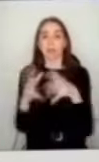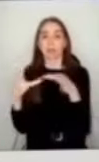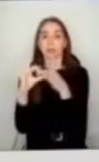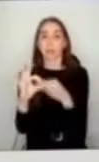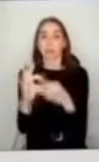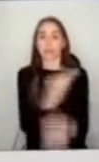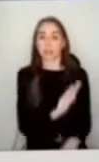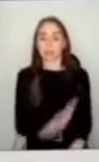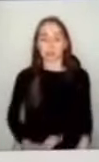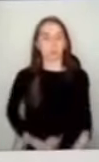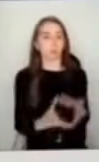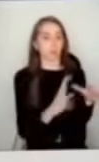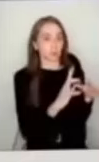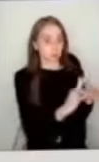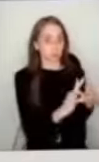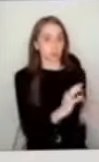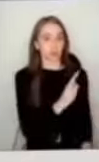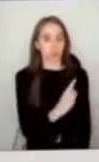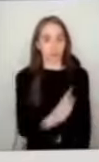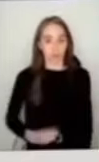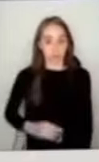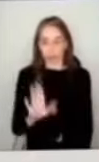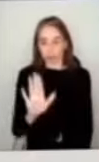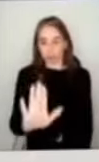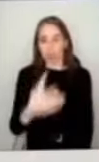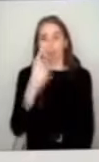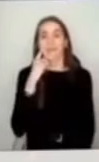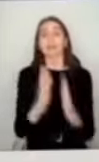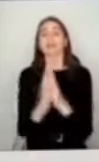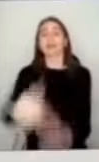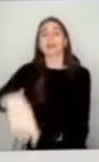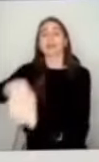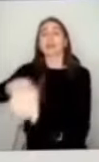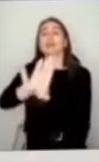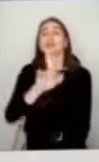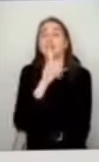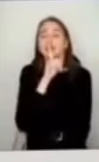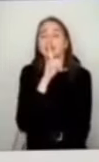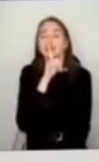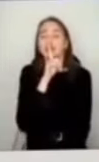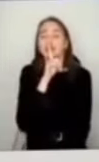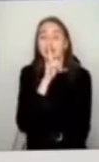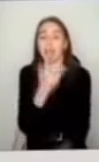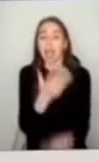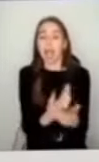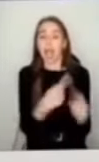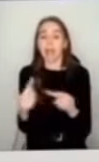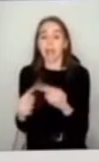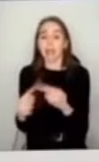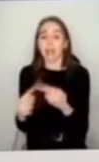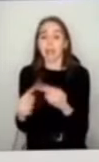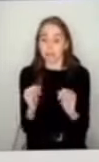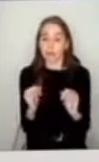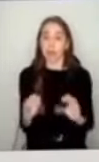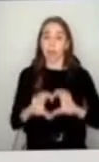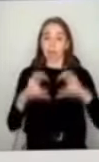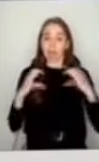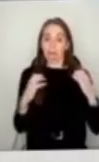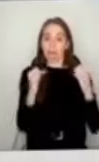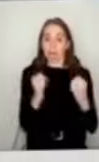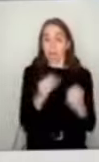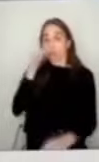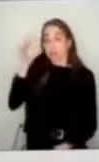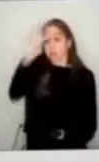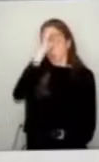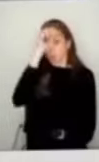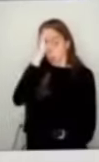gracias, diputado. A ver, por favor, les pido un poco de silencio. Hay distintas formas de que la Cámara se pueda manifestar. Una de